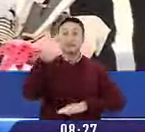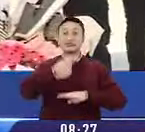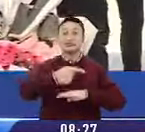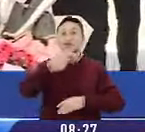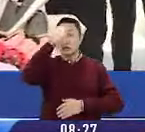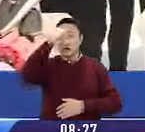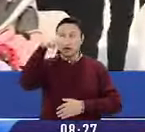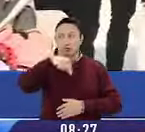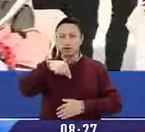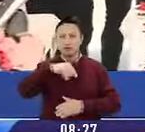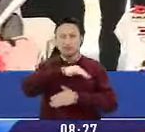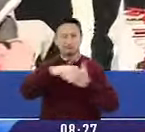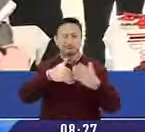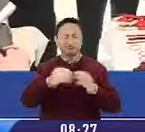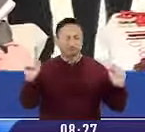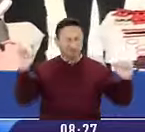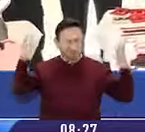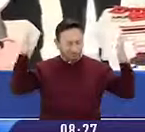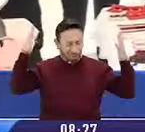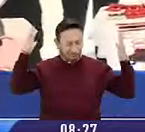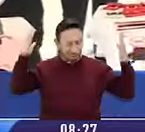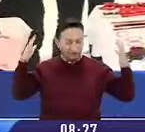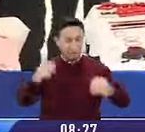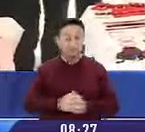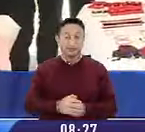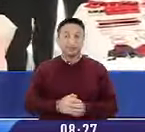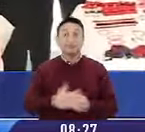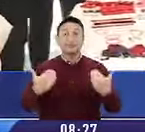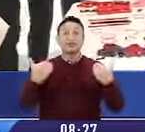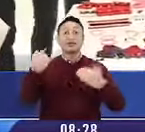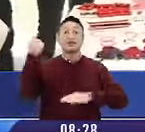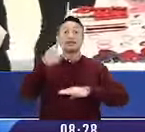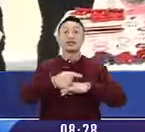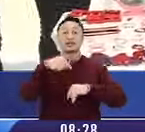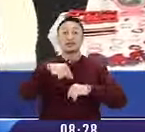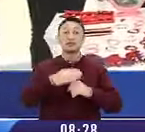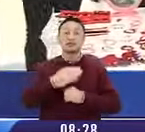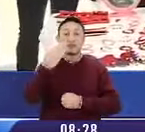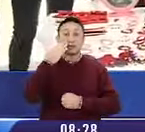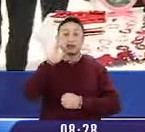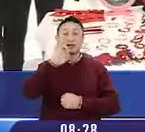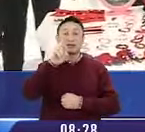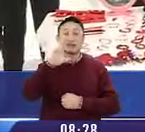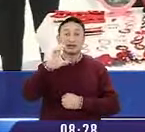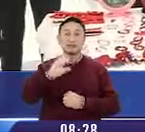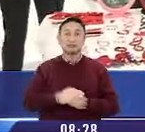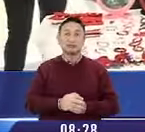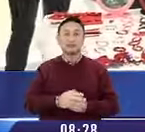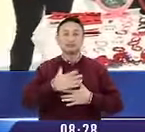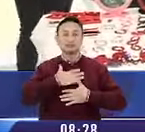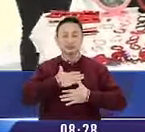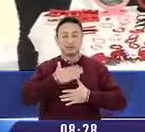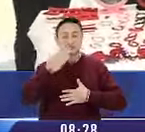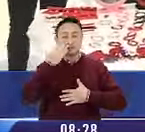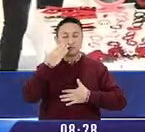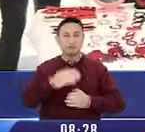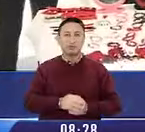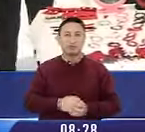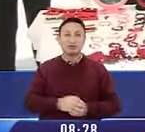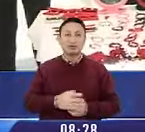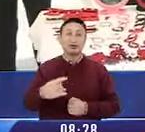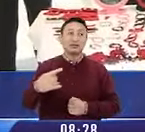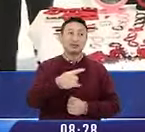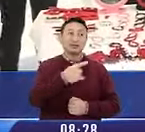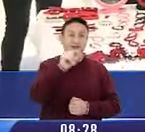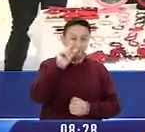a celebrar por lo alto a las mamitas. También un feliz día a las mamitas de TVC y por supuesto también a mi mamita. Ya por acá tenemos algún regalo,